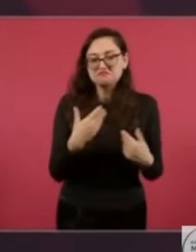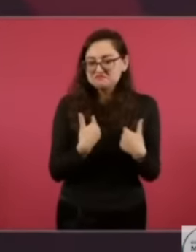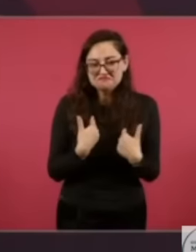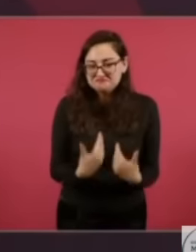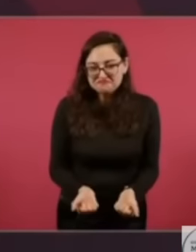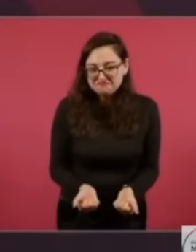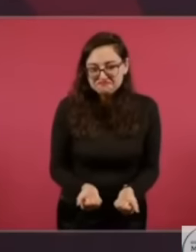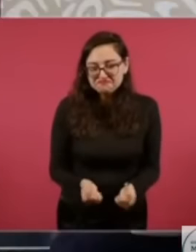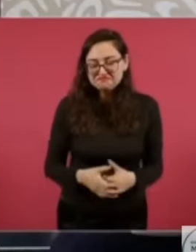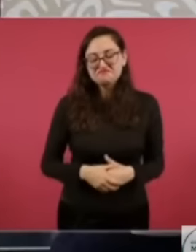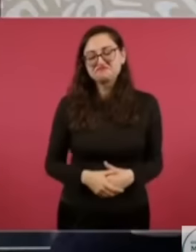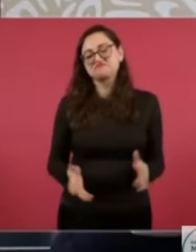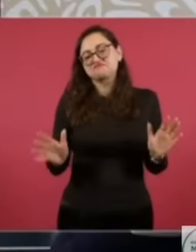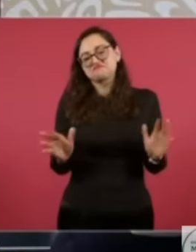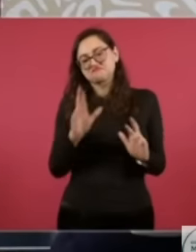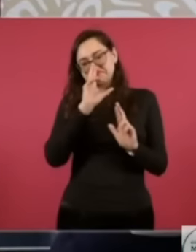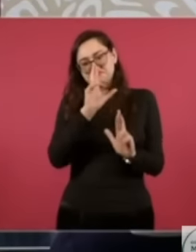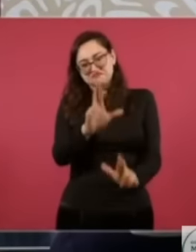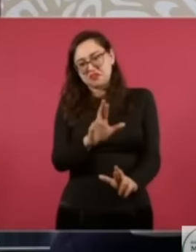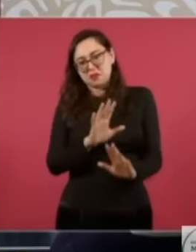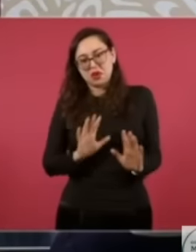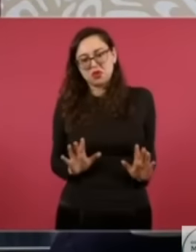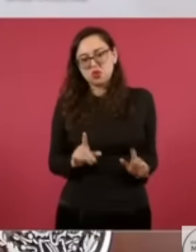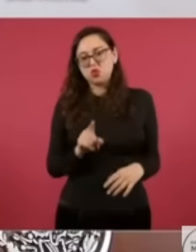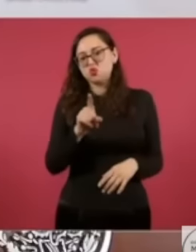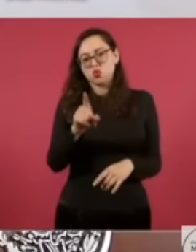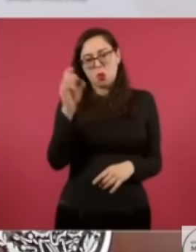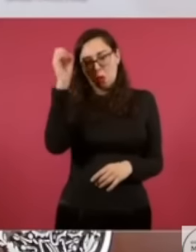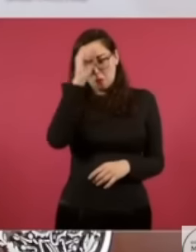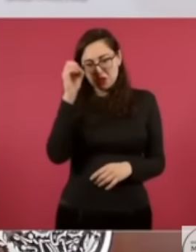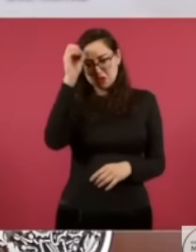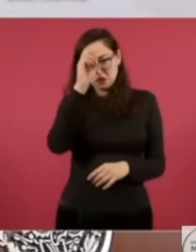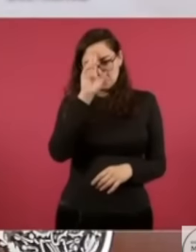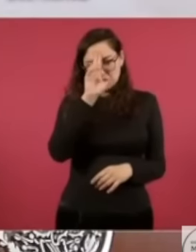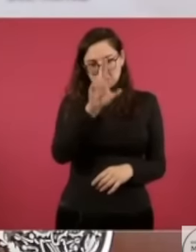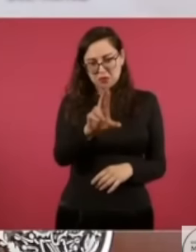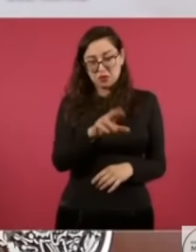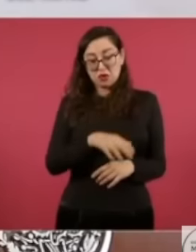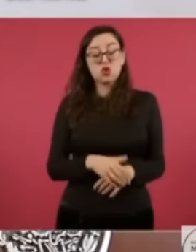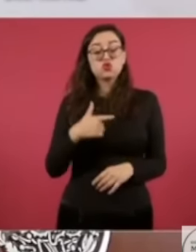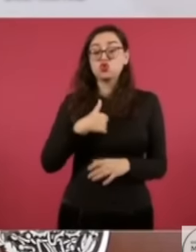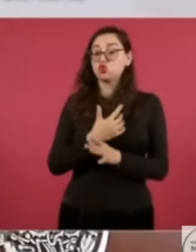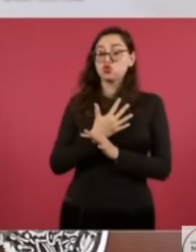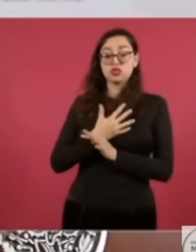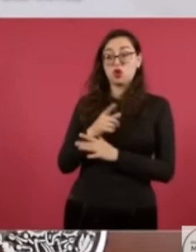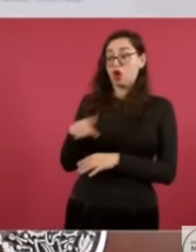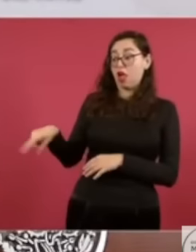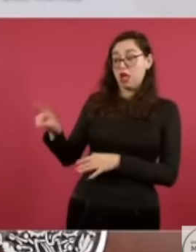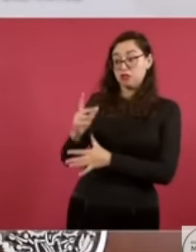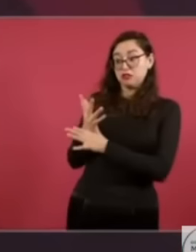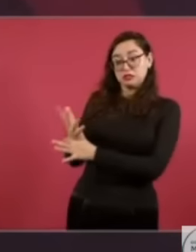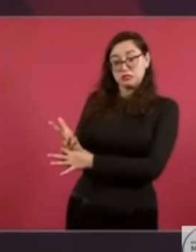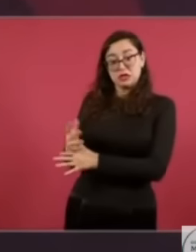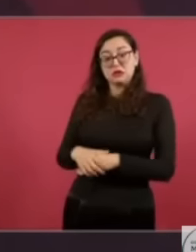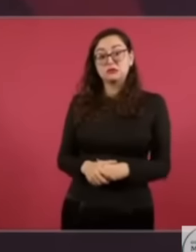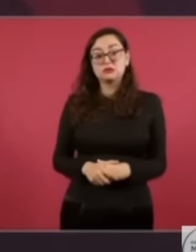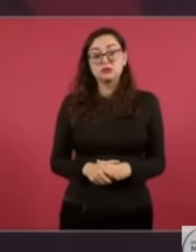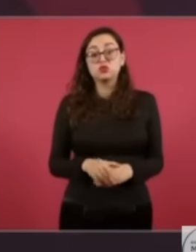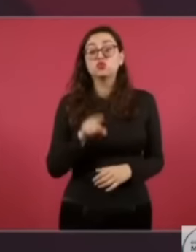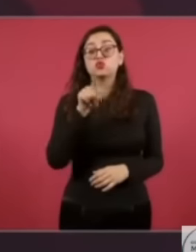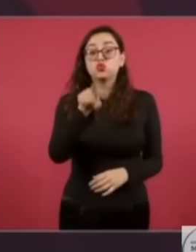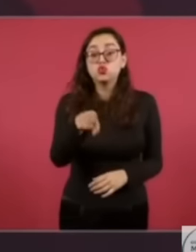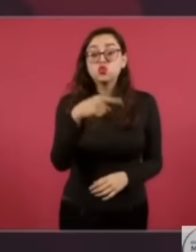Mejor. No, señora, respeto lo que dices. No, lo dicen ellos, yo que no lo comparto. Lo que